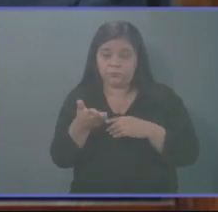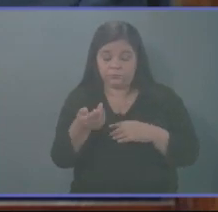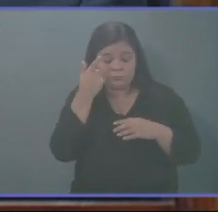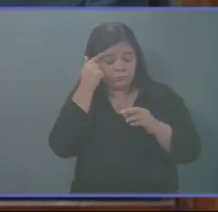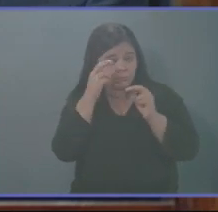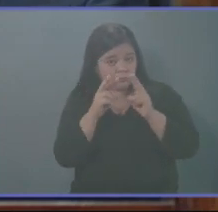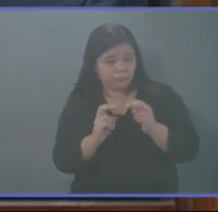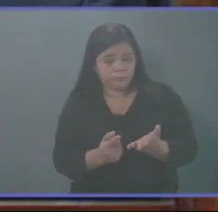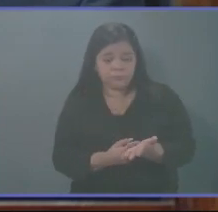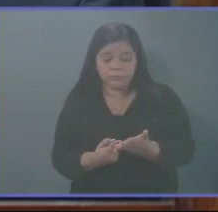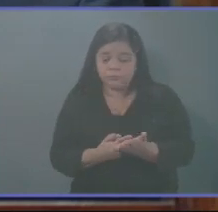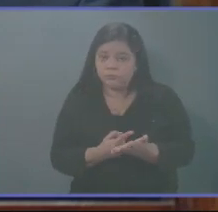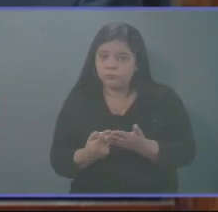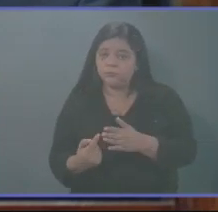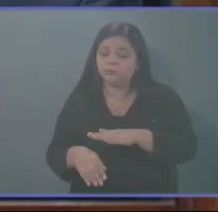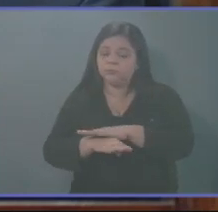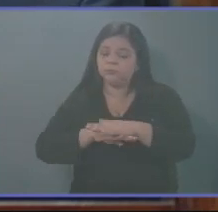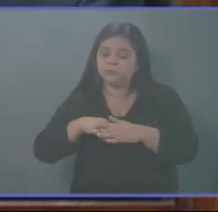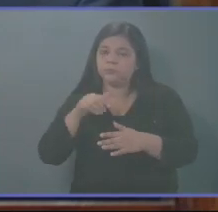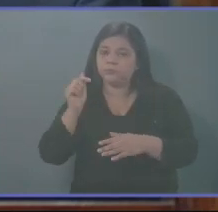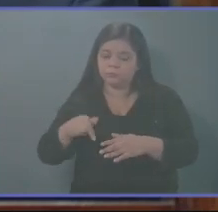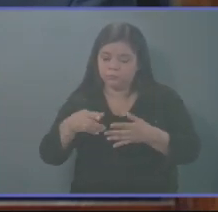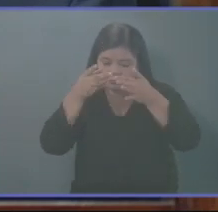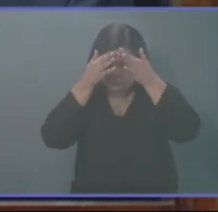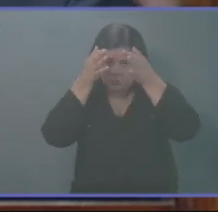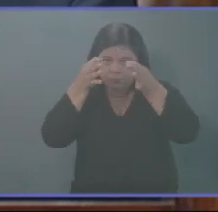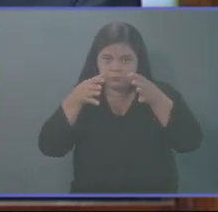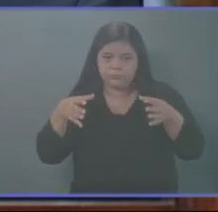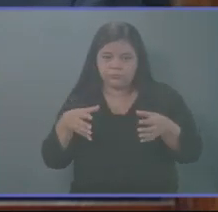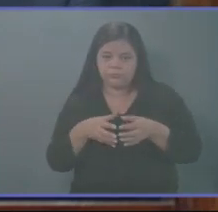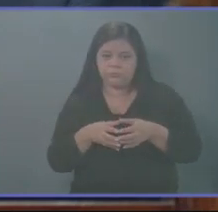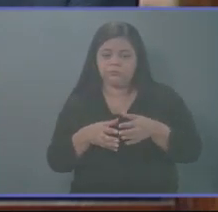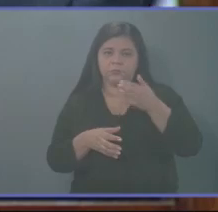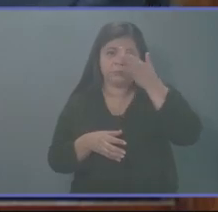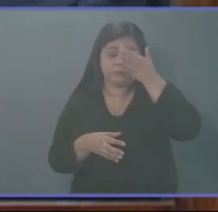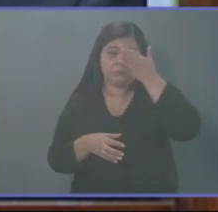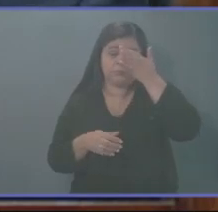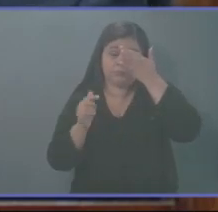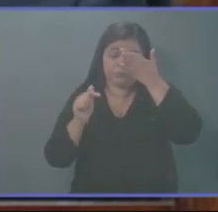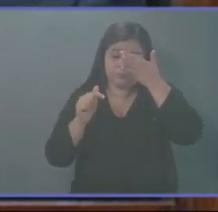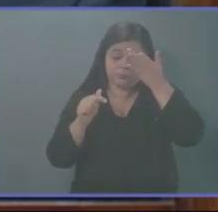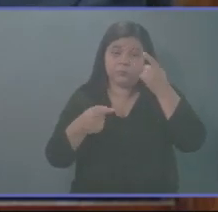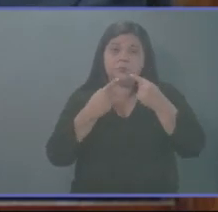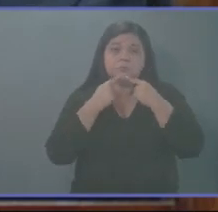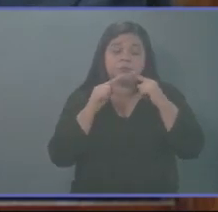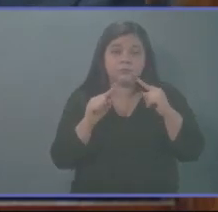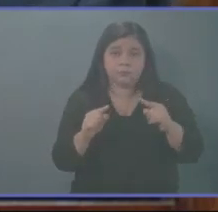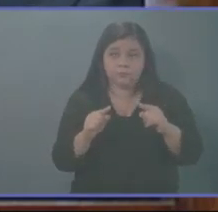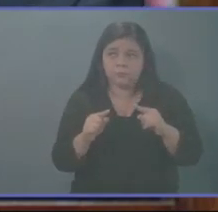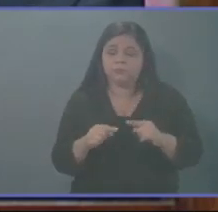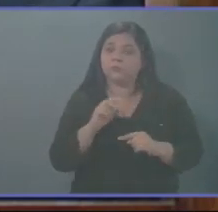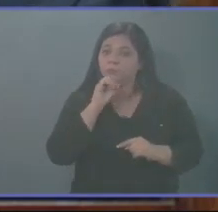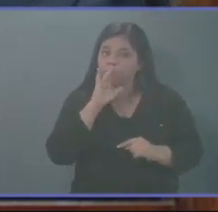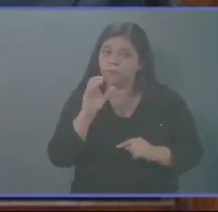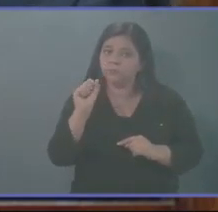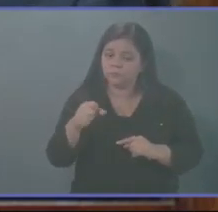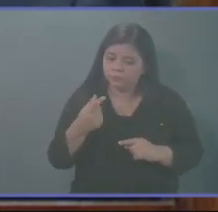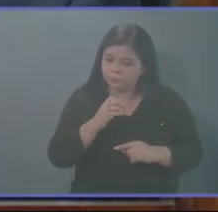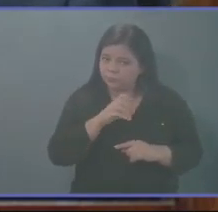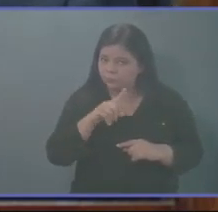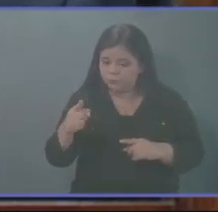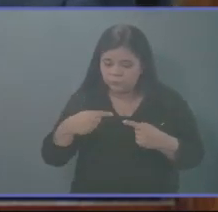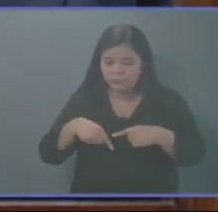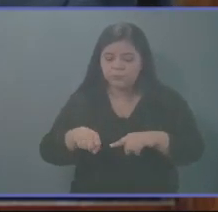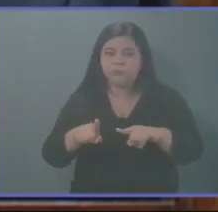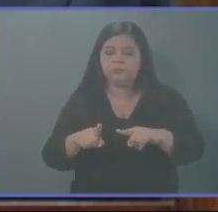y discusión de las mismas se basan en el presente dictamen. Para el caso de la declaratoria que hay lugar a formación de causa,